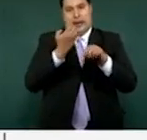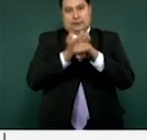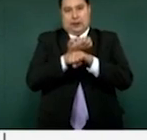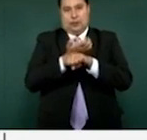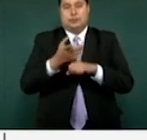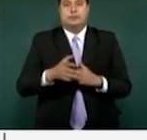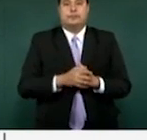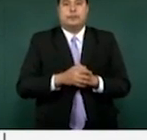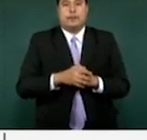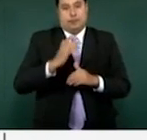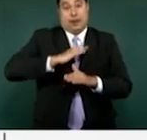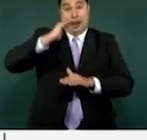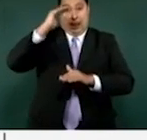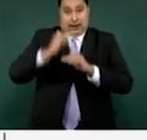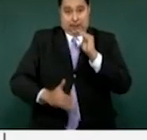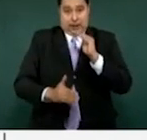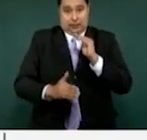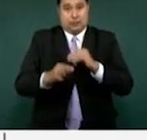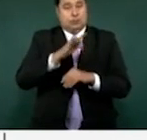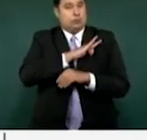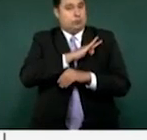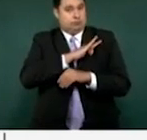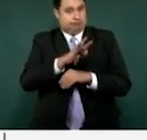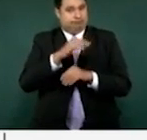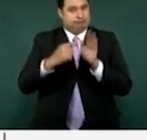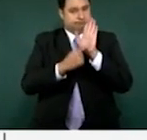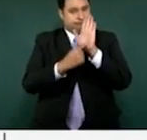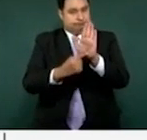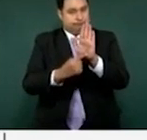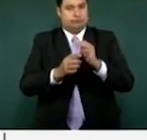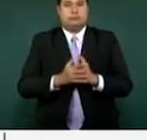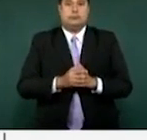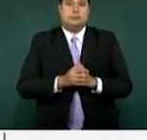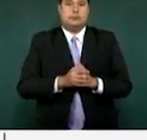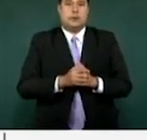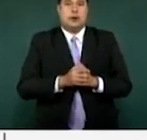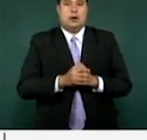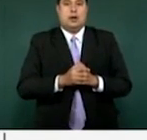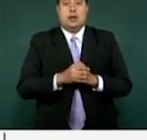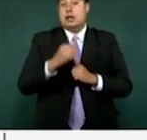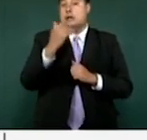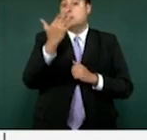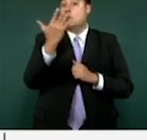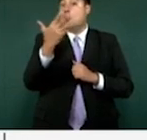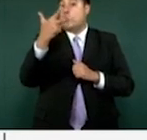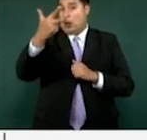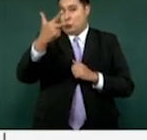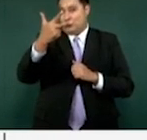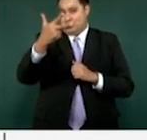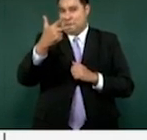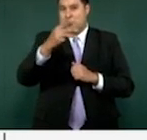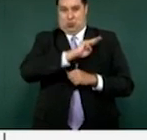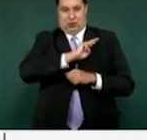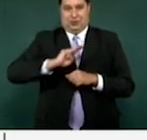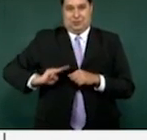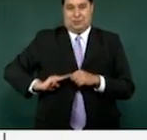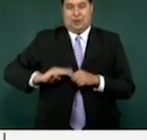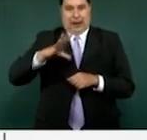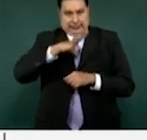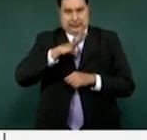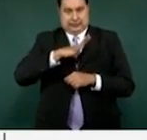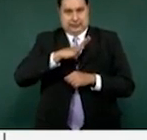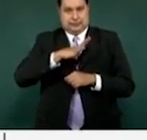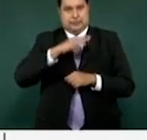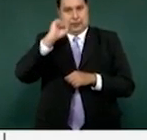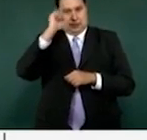Y como conclusión, podemos decir que de los 58 municipios que tiene